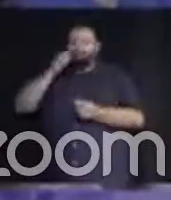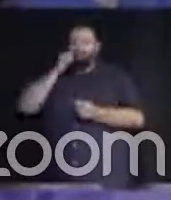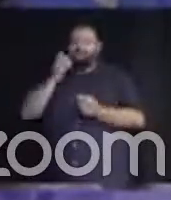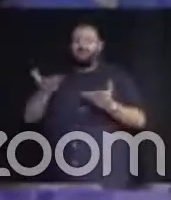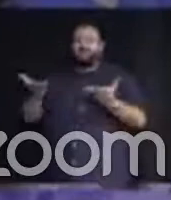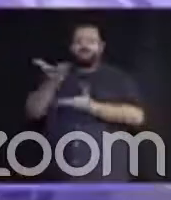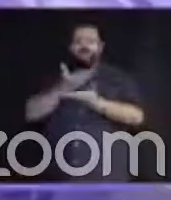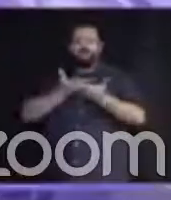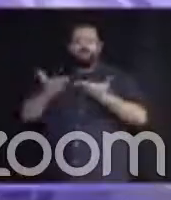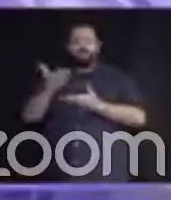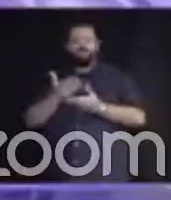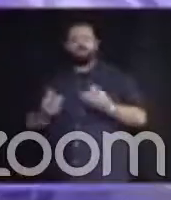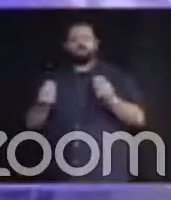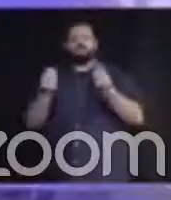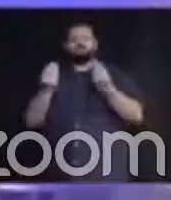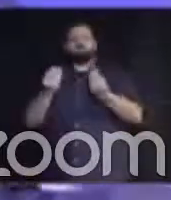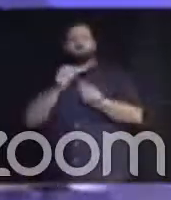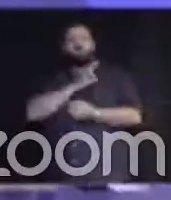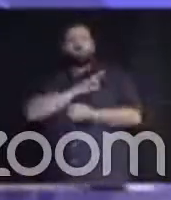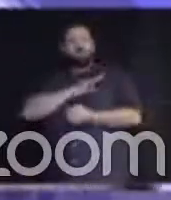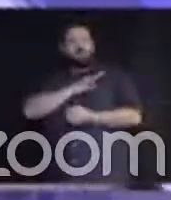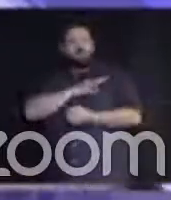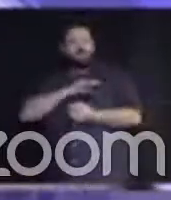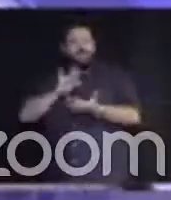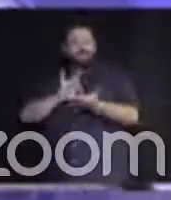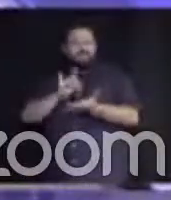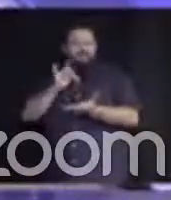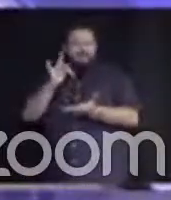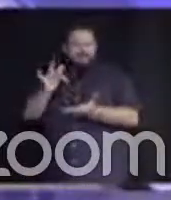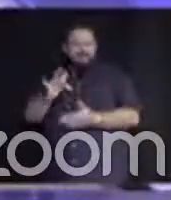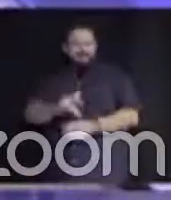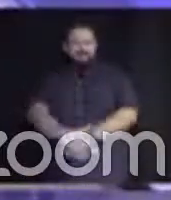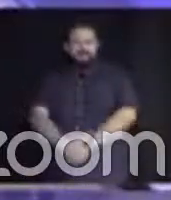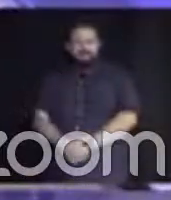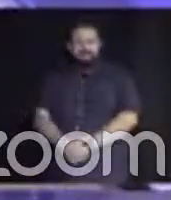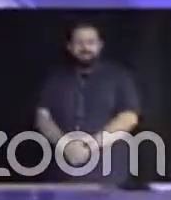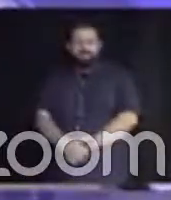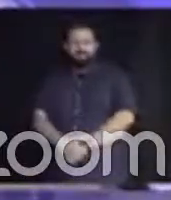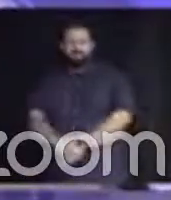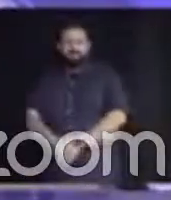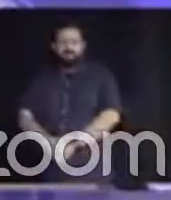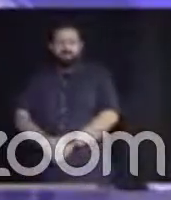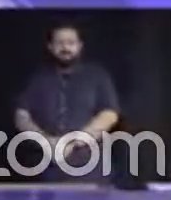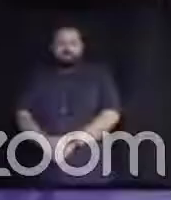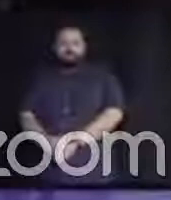compartiéndolo. Muchas felicidades. Muchas gracias. Gracias.